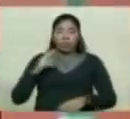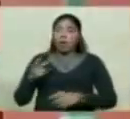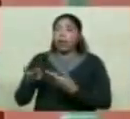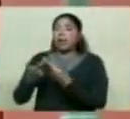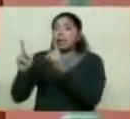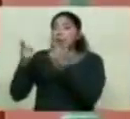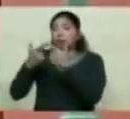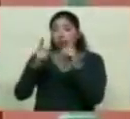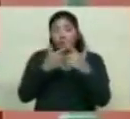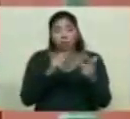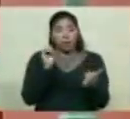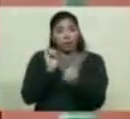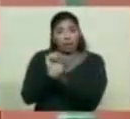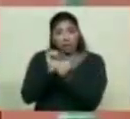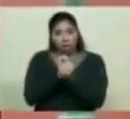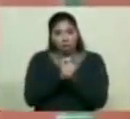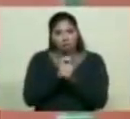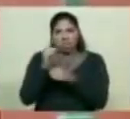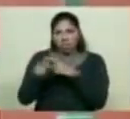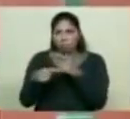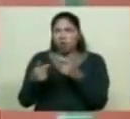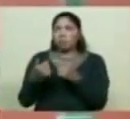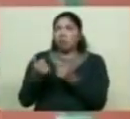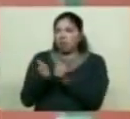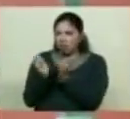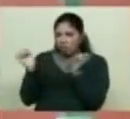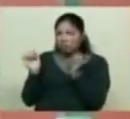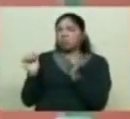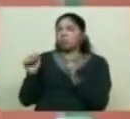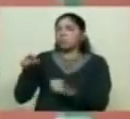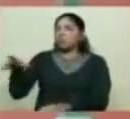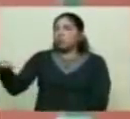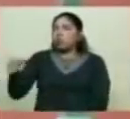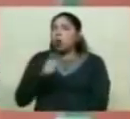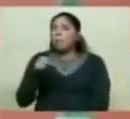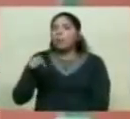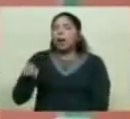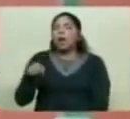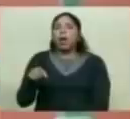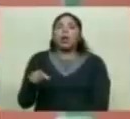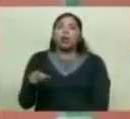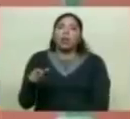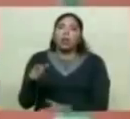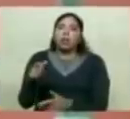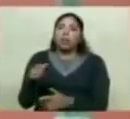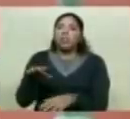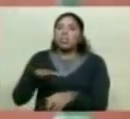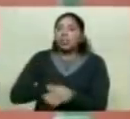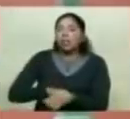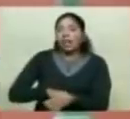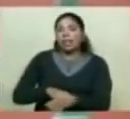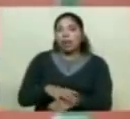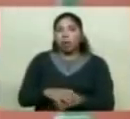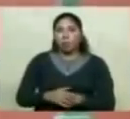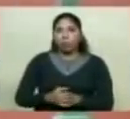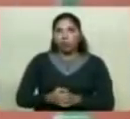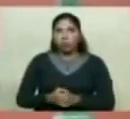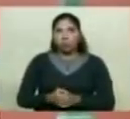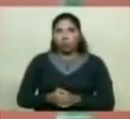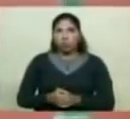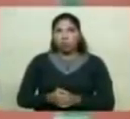esclavos y miren la valentía de bolívar dirigiéndose a los diputados constituyentes